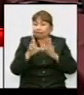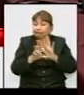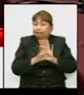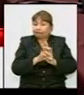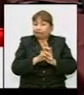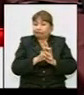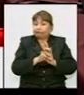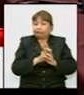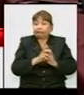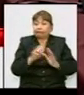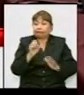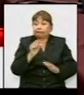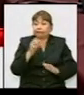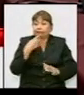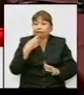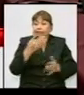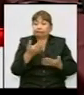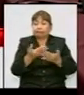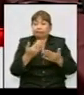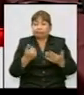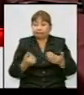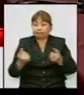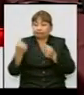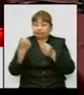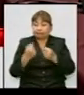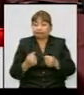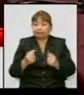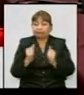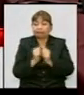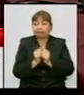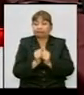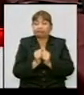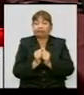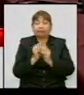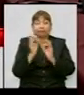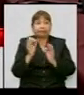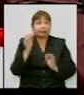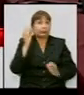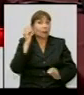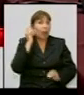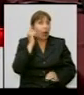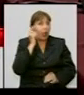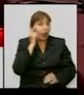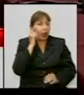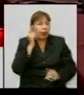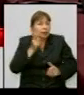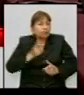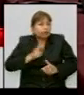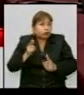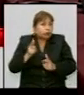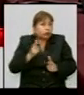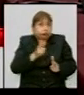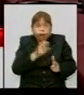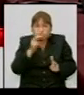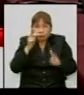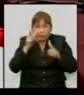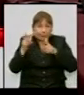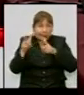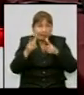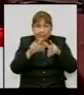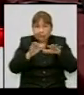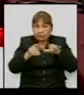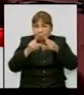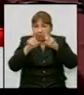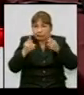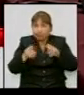al ciberespacio es la ley del fortalecimiento, el decreto legislativo del fortalecimiento del sistema de inteligencia, donde define la seguridad digital como un